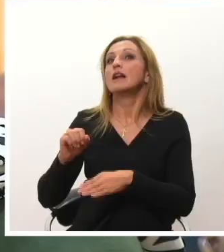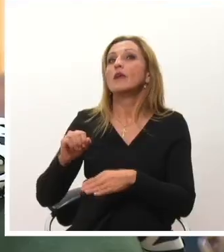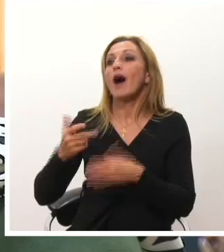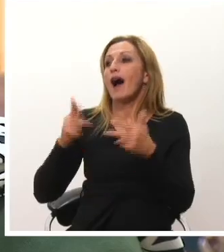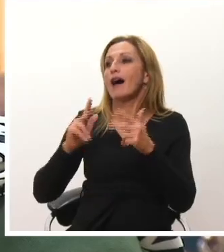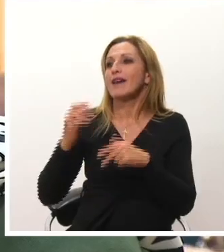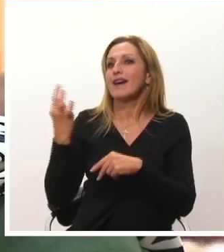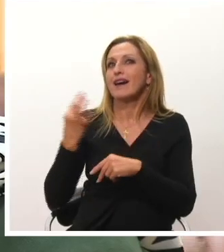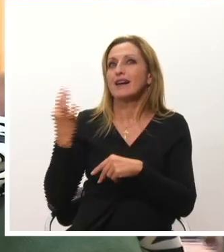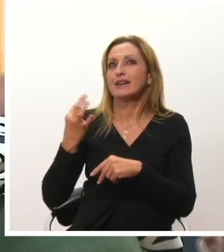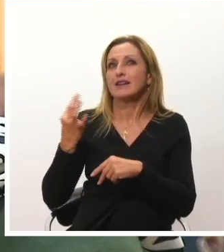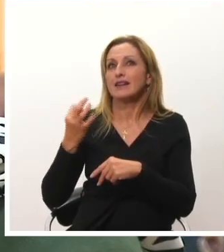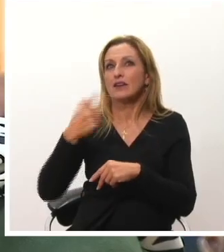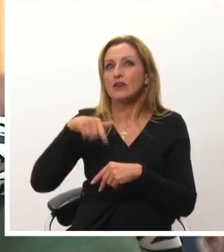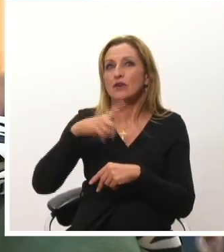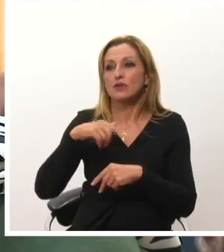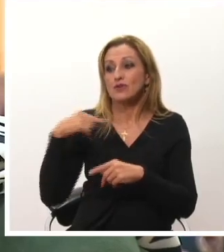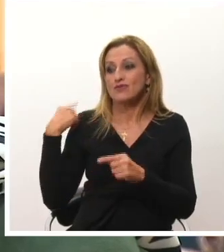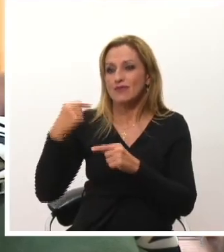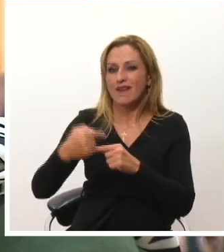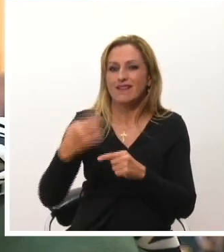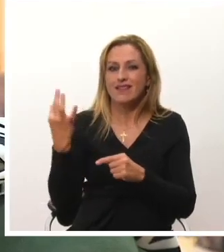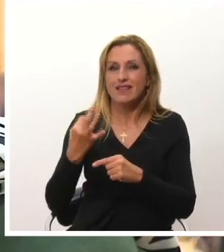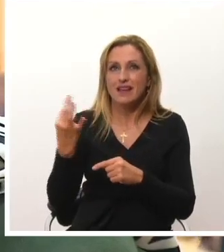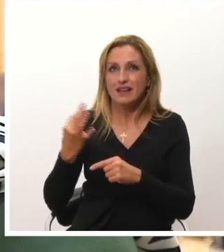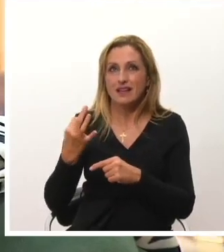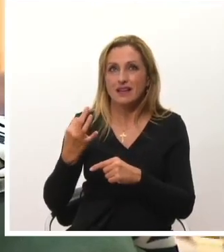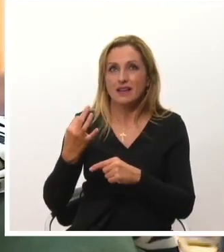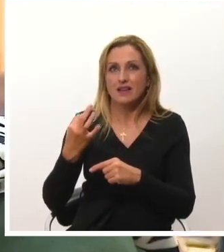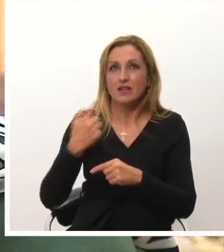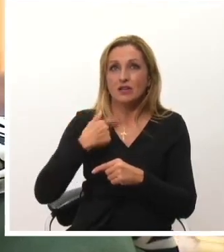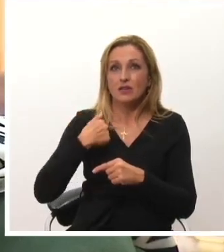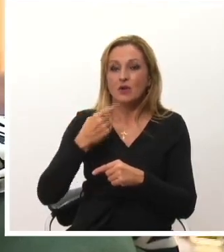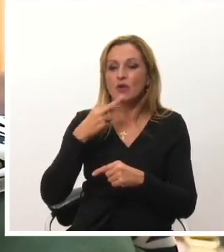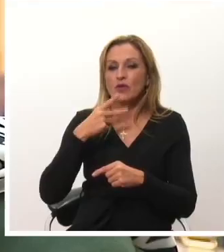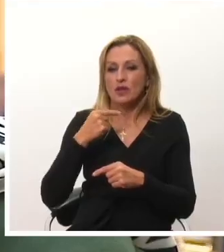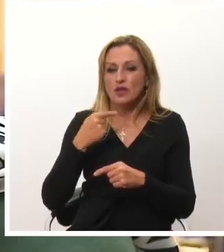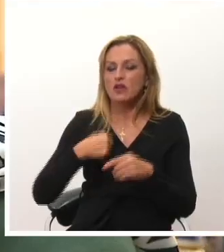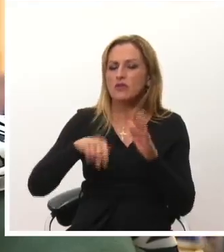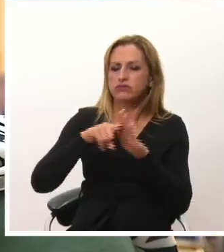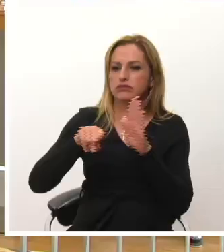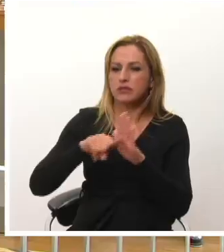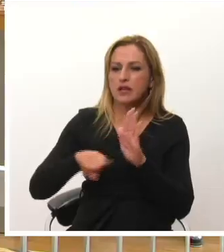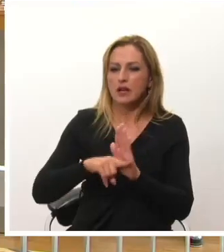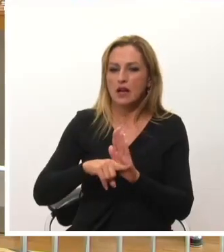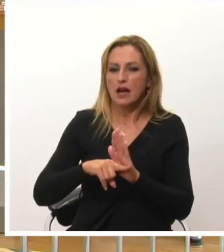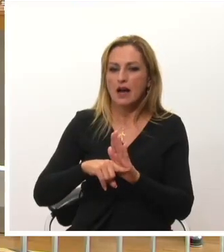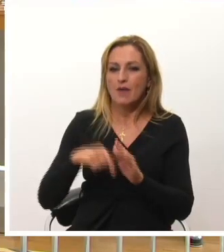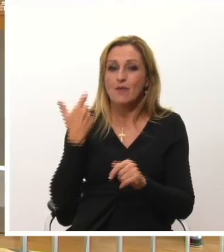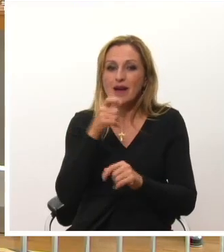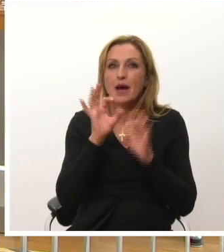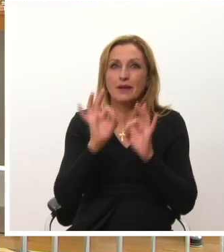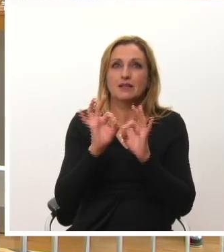que evidencia vamos a dejar usted suele hablar mucho y yo había apuntando lo que dice para que no se me pase y las palabras textuales fue